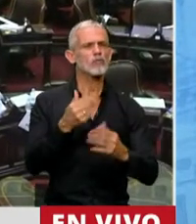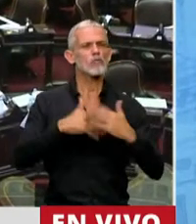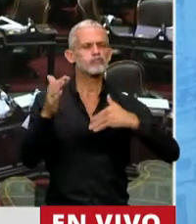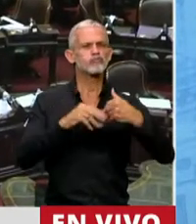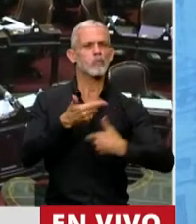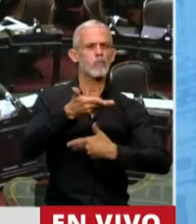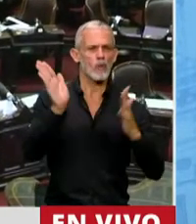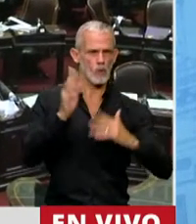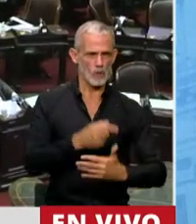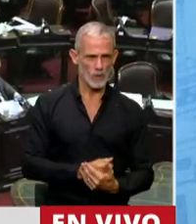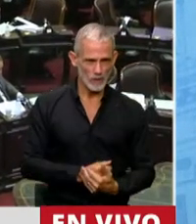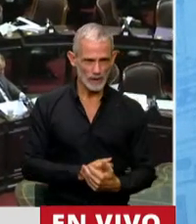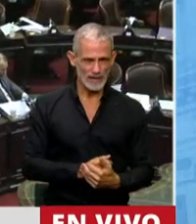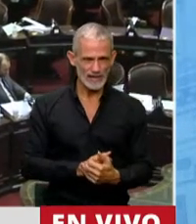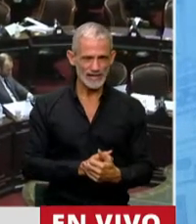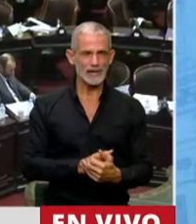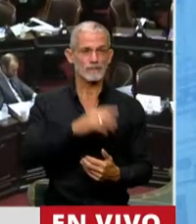pública.